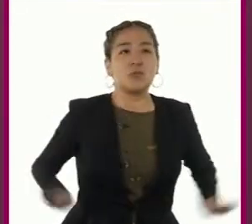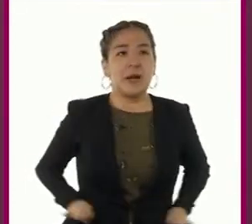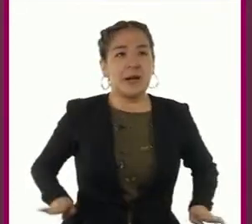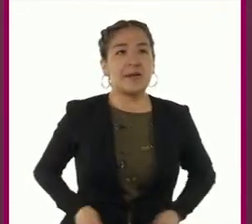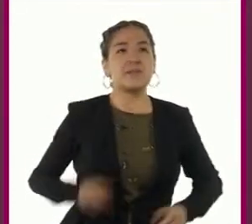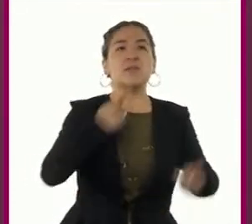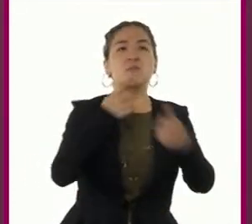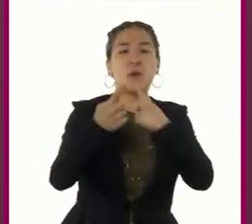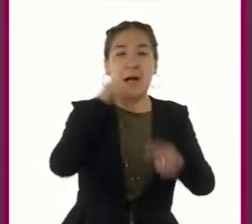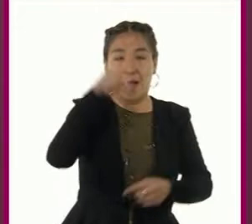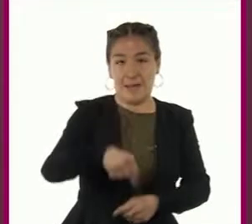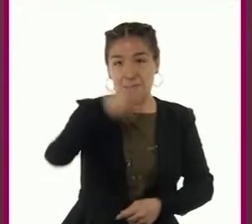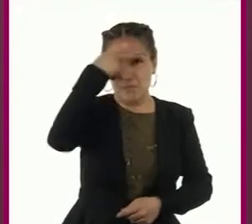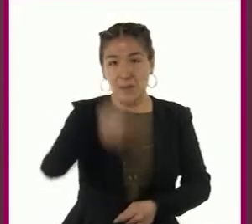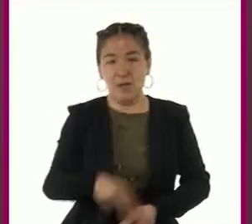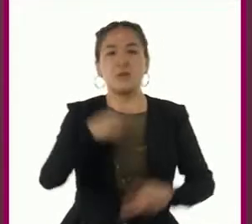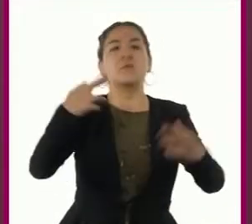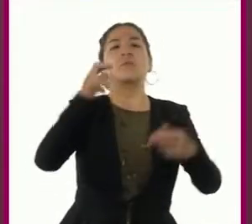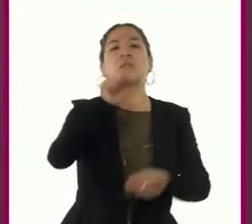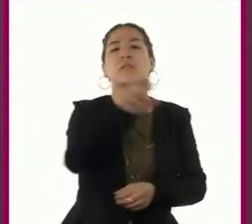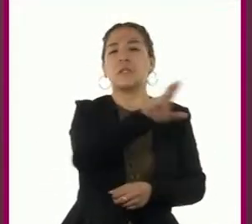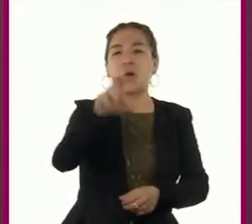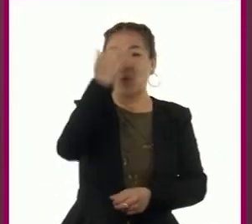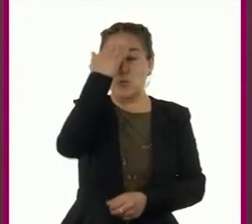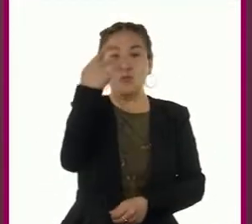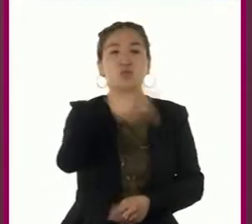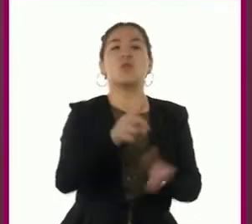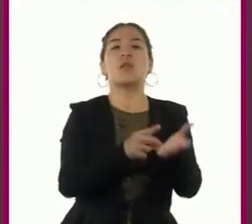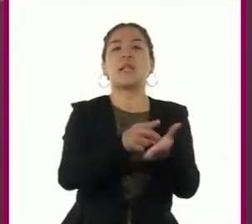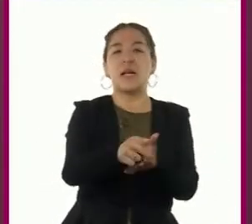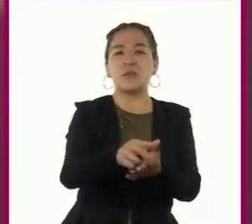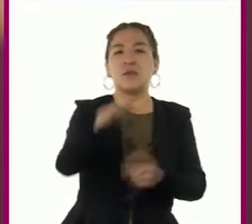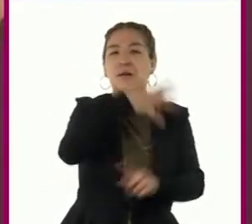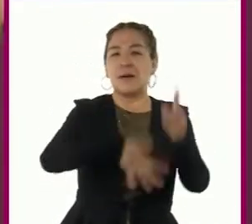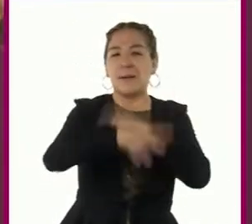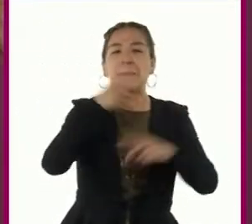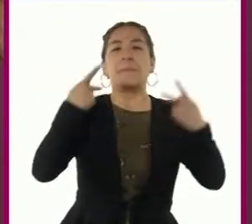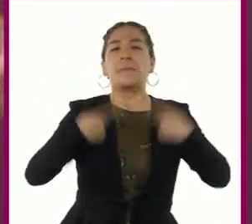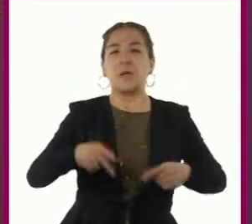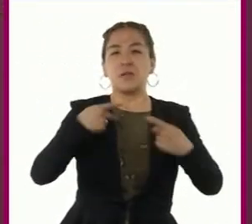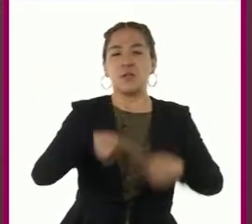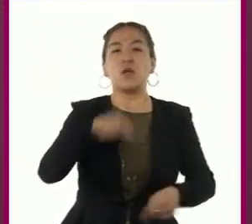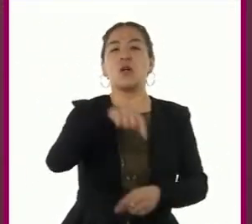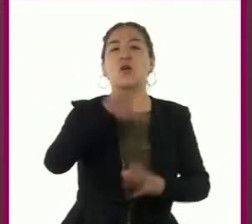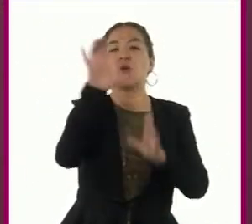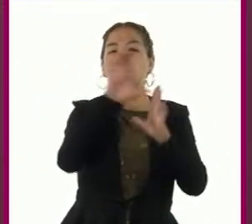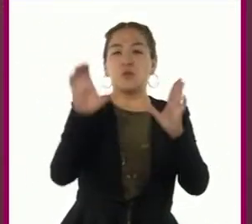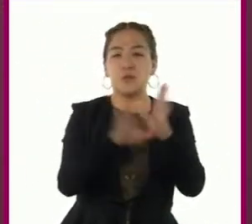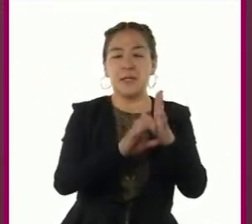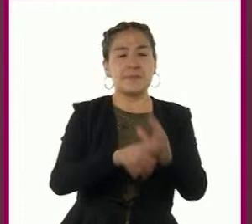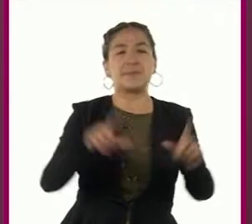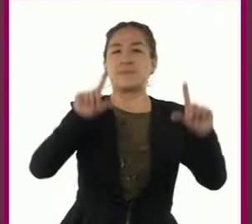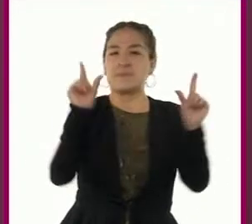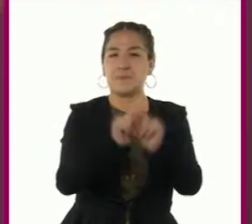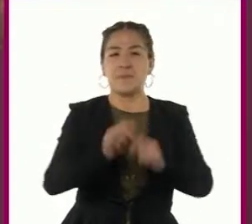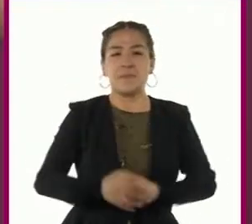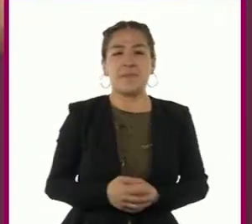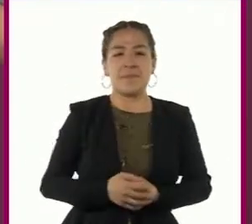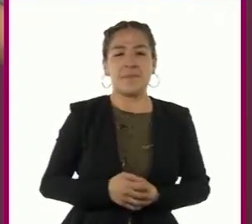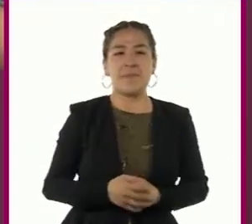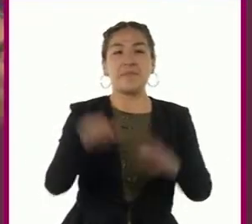democrático, en México se reconocen los derechos de la ciudadanía en la Constitución. De manera concreta, el